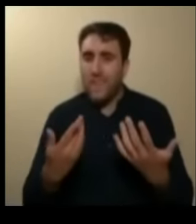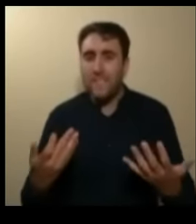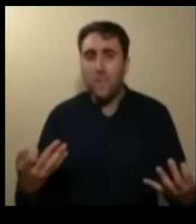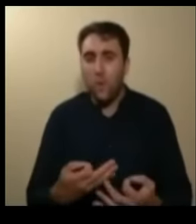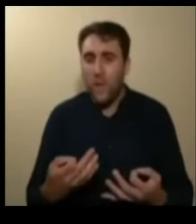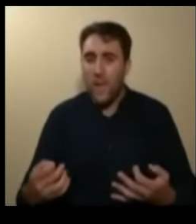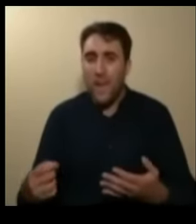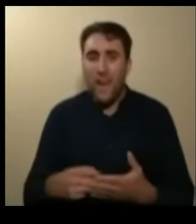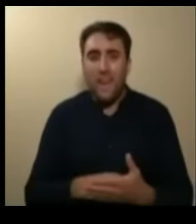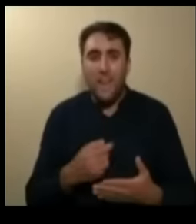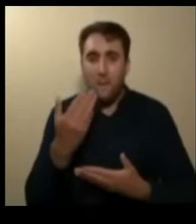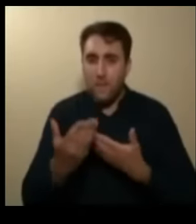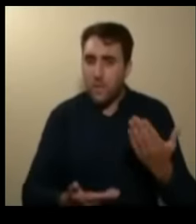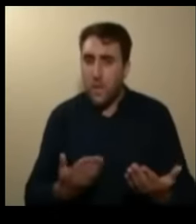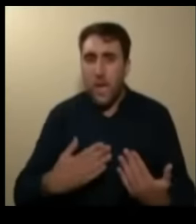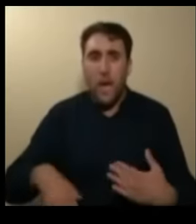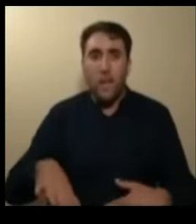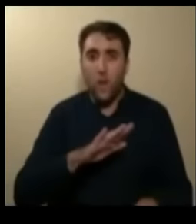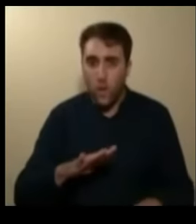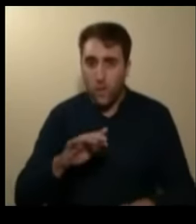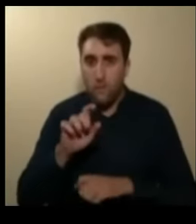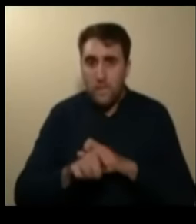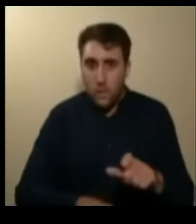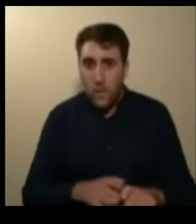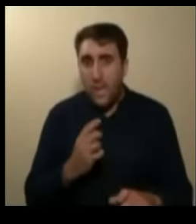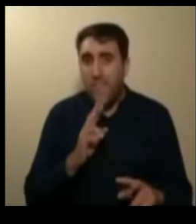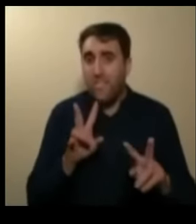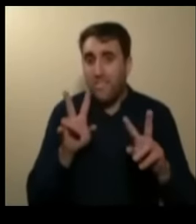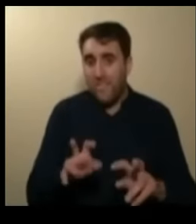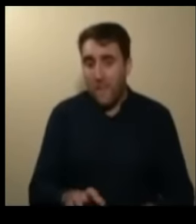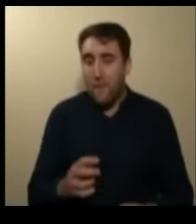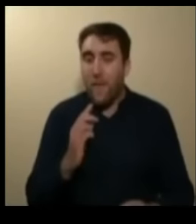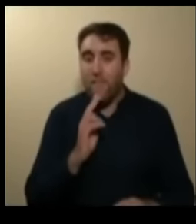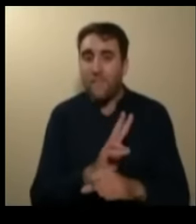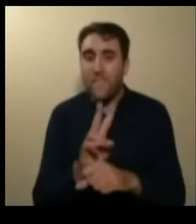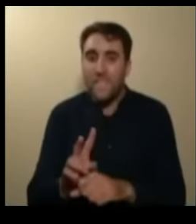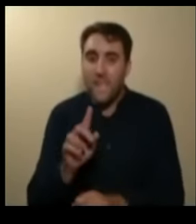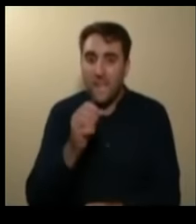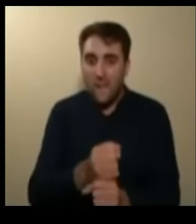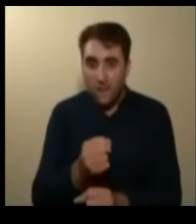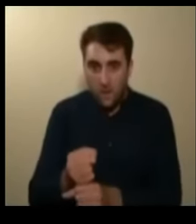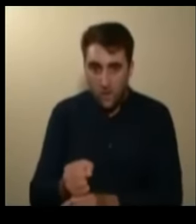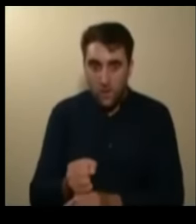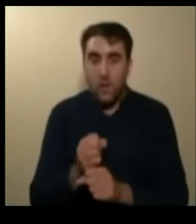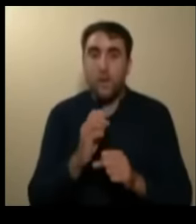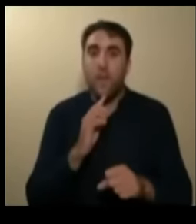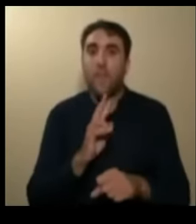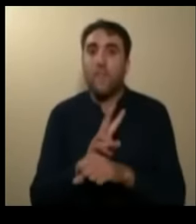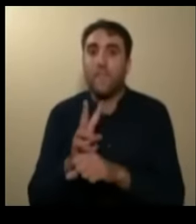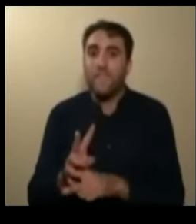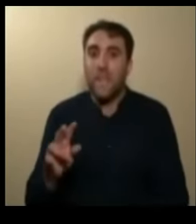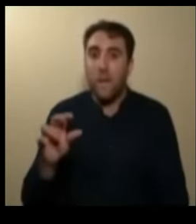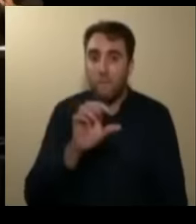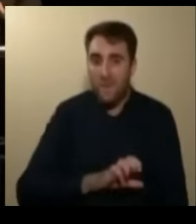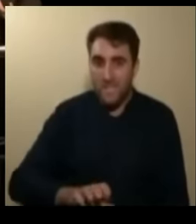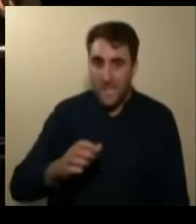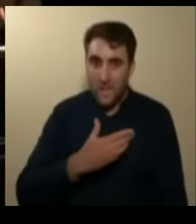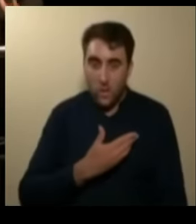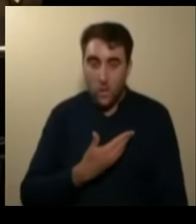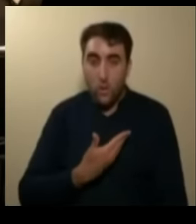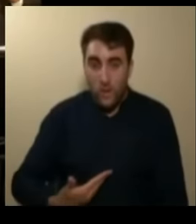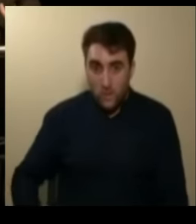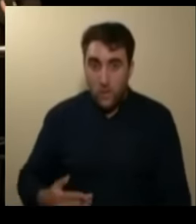garantías a todos los ciudadanos en cuanto, en este caso, a la defensa de los trabajadores, a la defensa de los empresarios, en